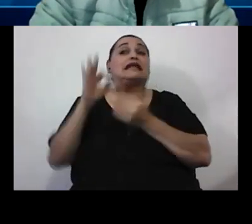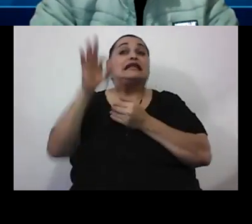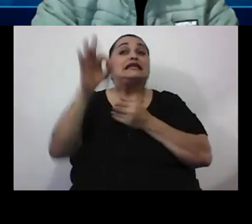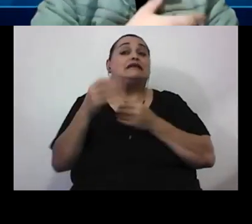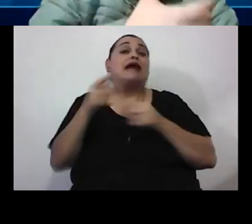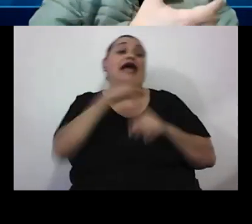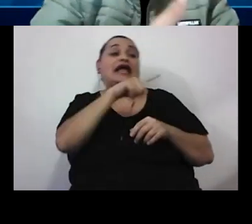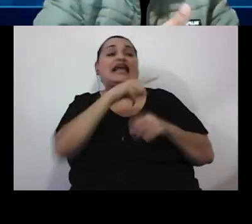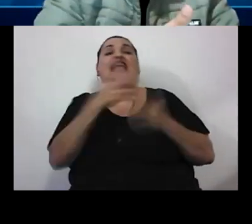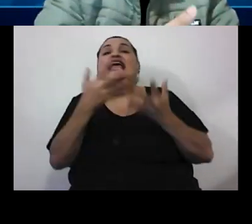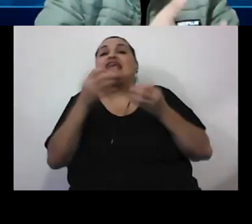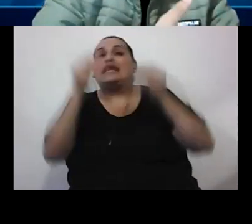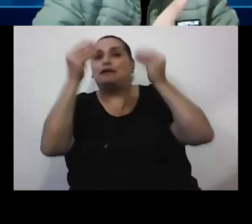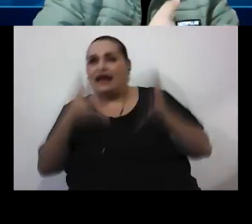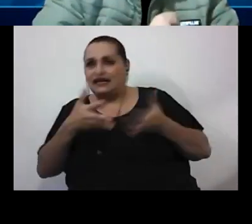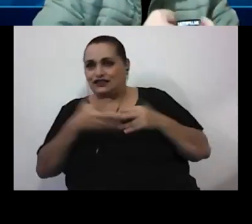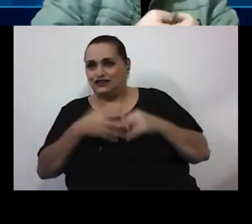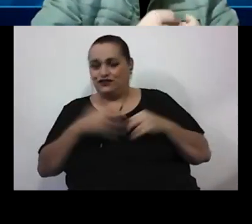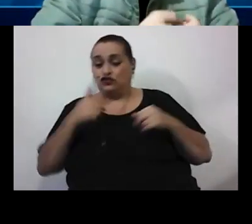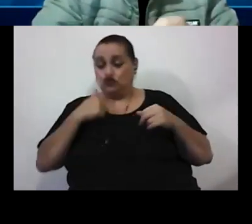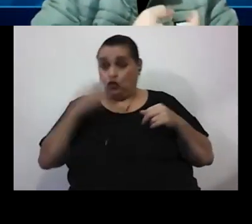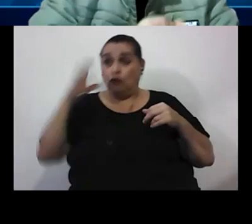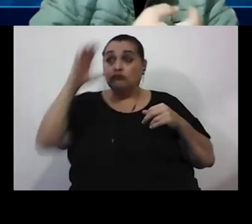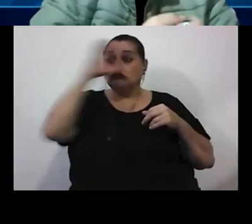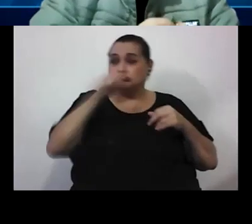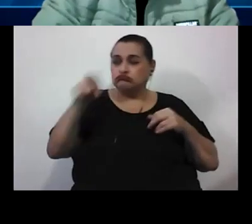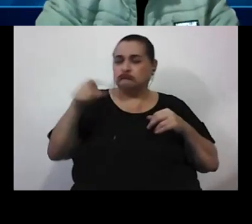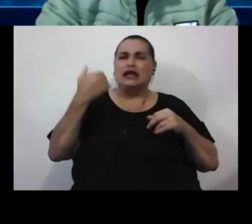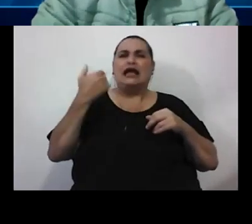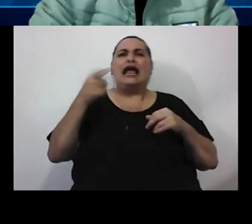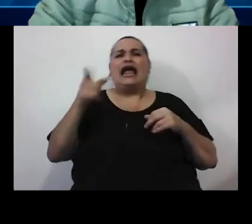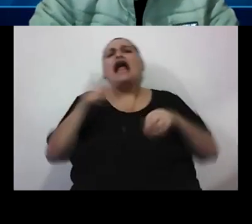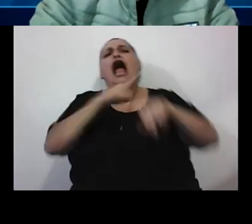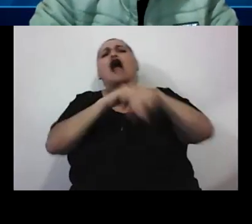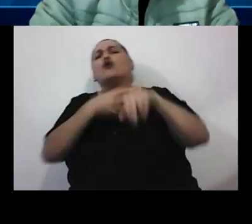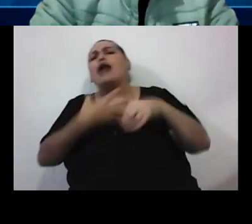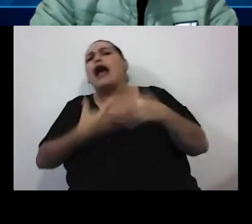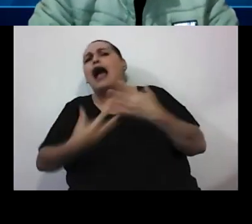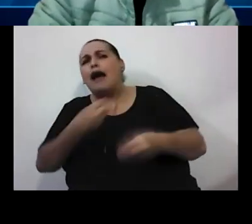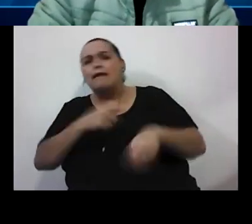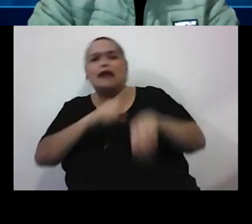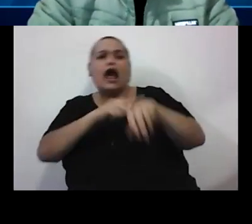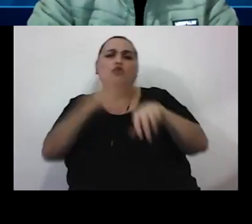rutinas? ¿Reconozco yo su temperamento? ¿A qué horas es que le da hambrita? ¿A qué horas es que le da sueñito?